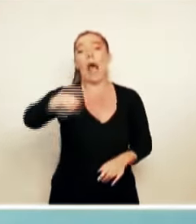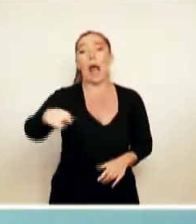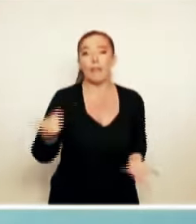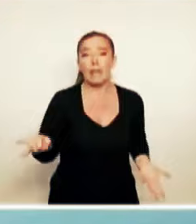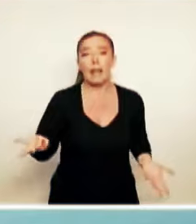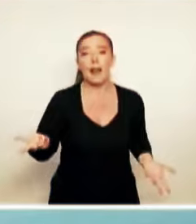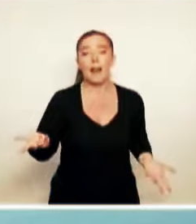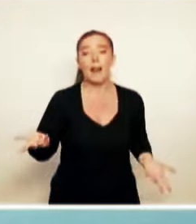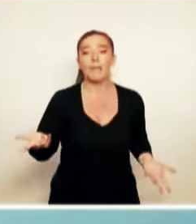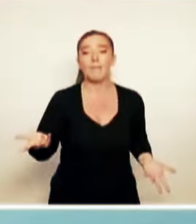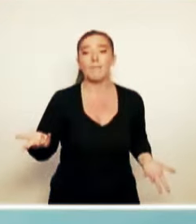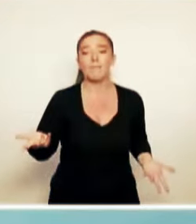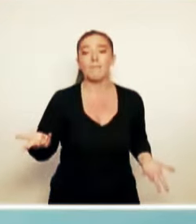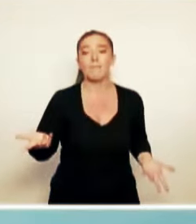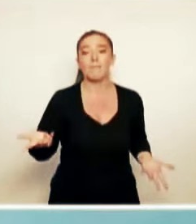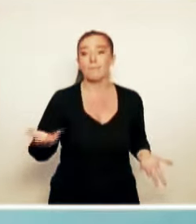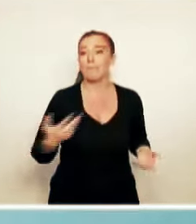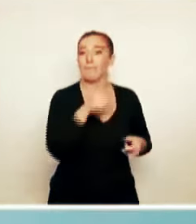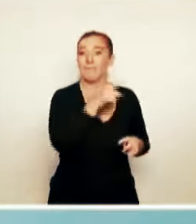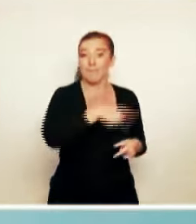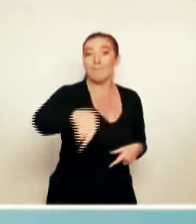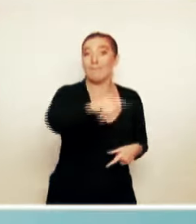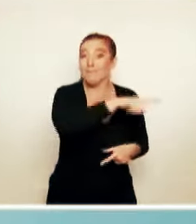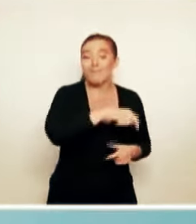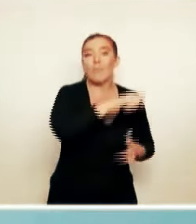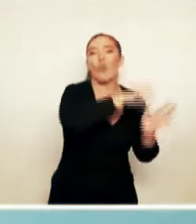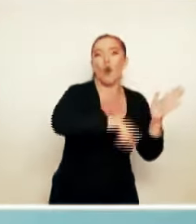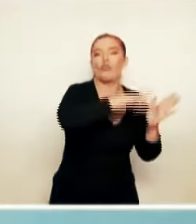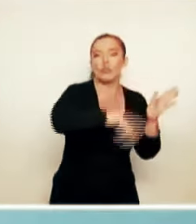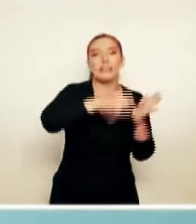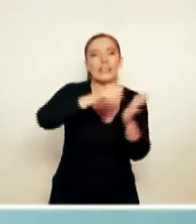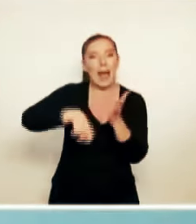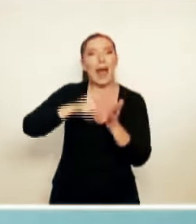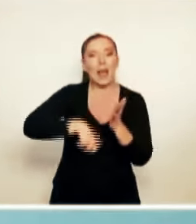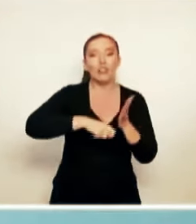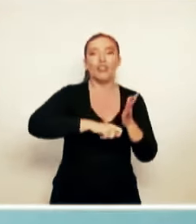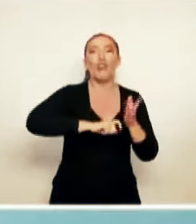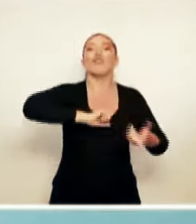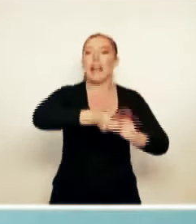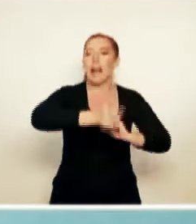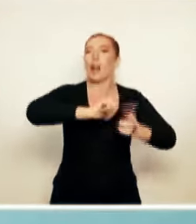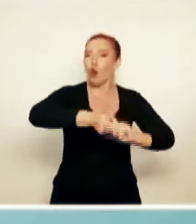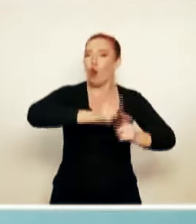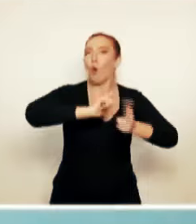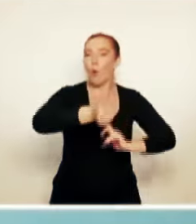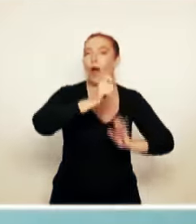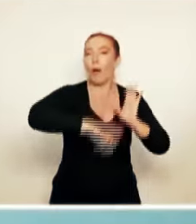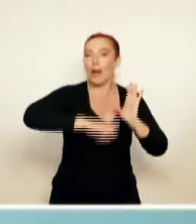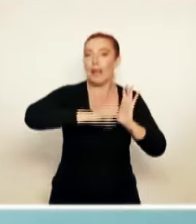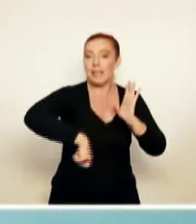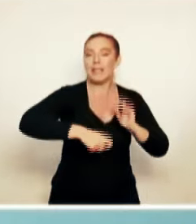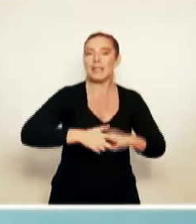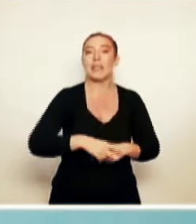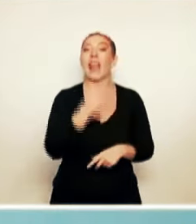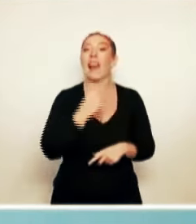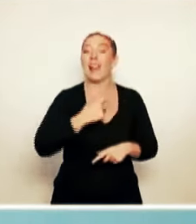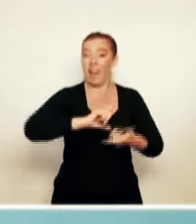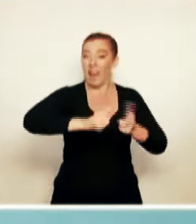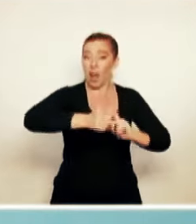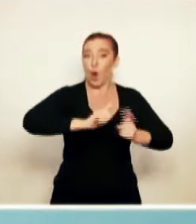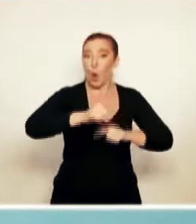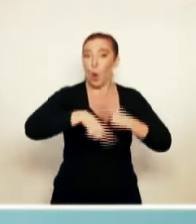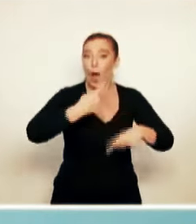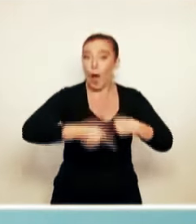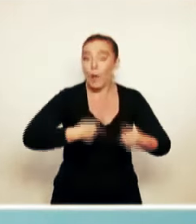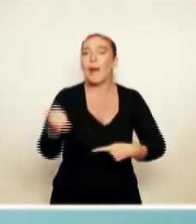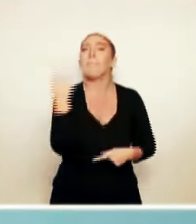entonces, incorporan todos esos contratos renovables, de energías renovables,